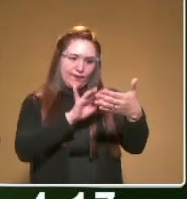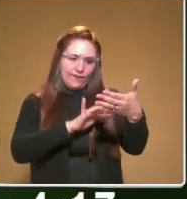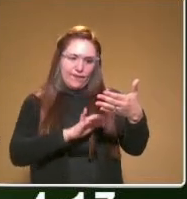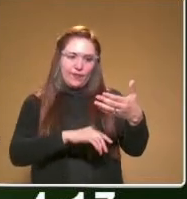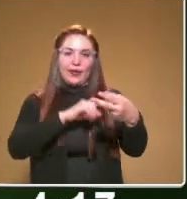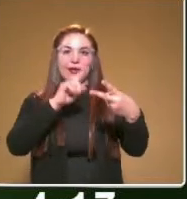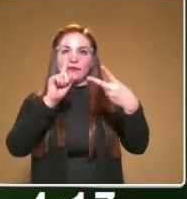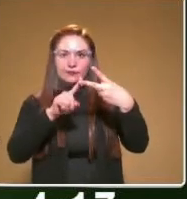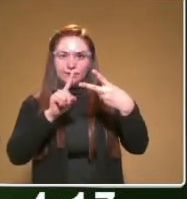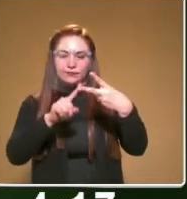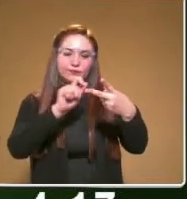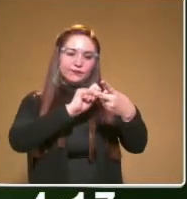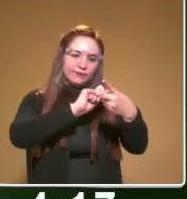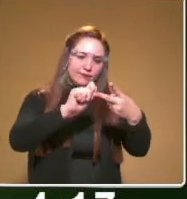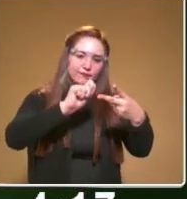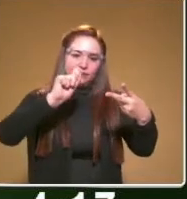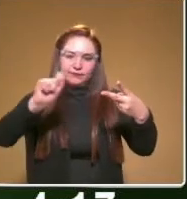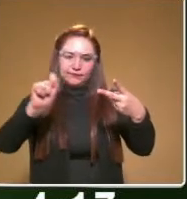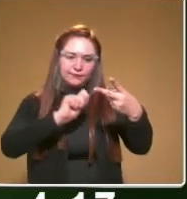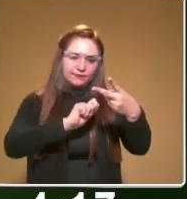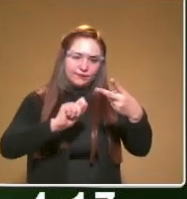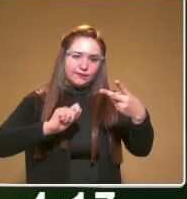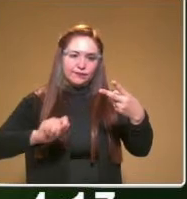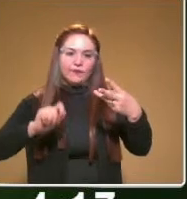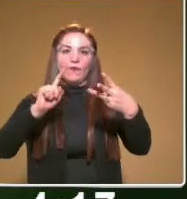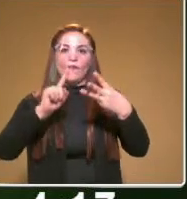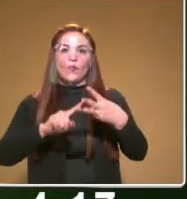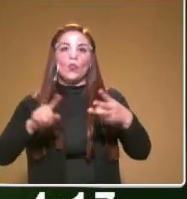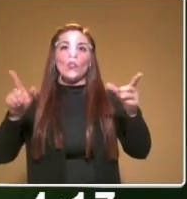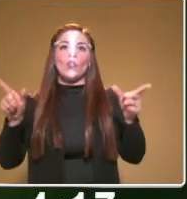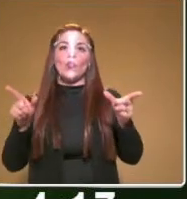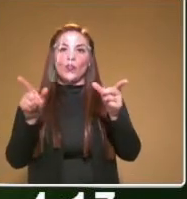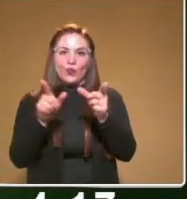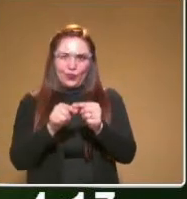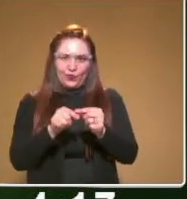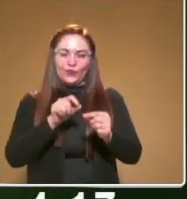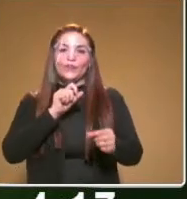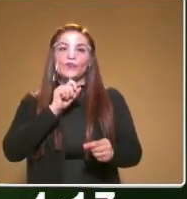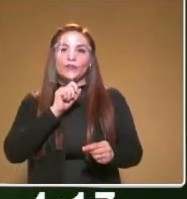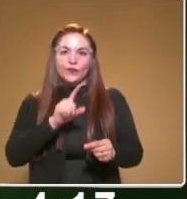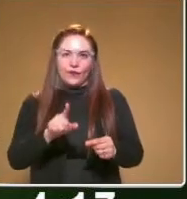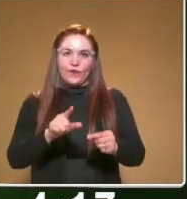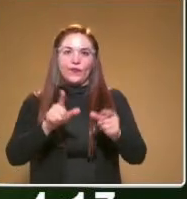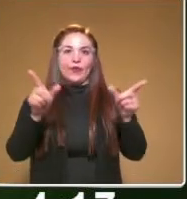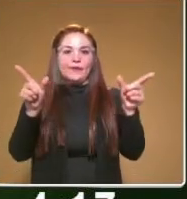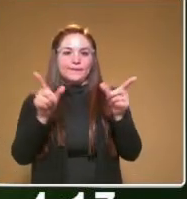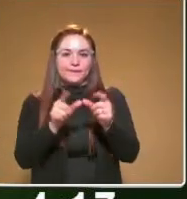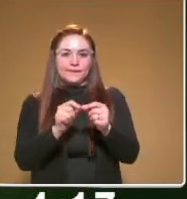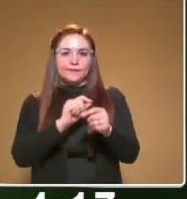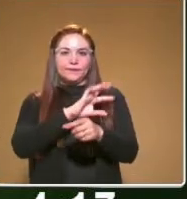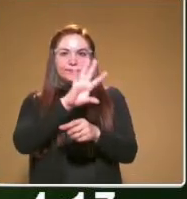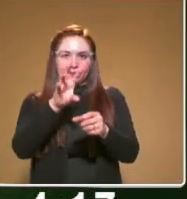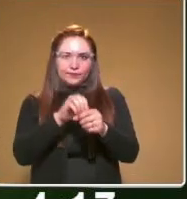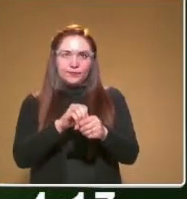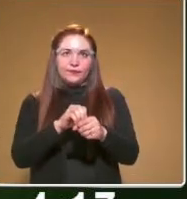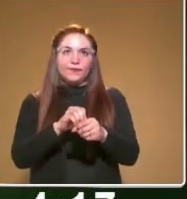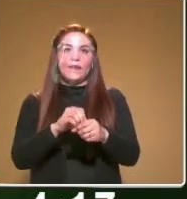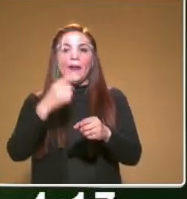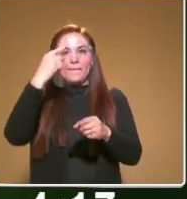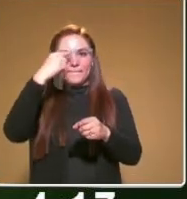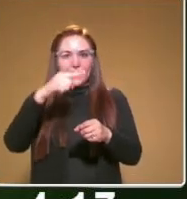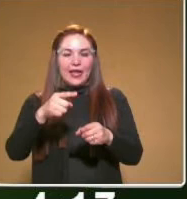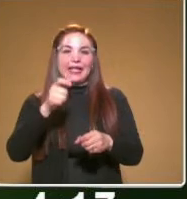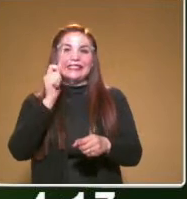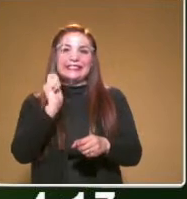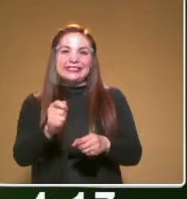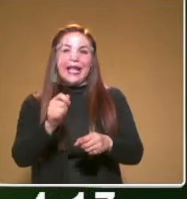subrayar, inclusive se puede hacer una síntesis, o sea, hacer como que resumen del resumen de ese texto para que